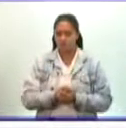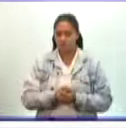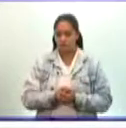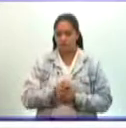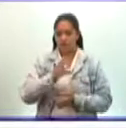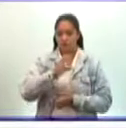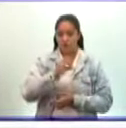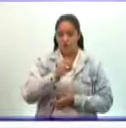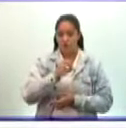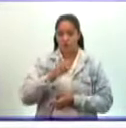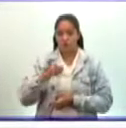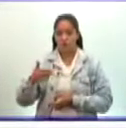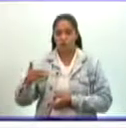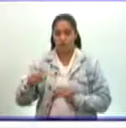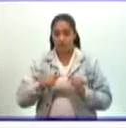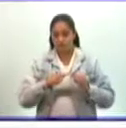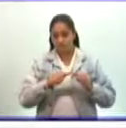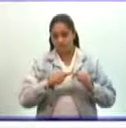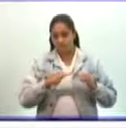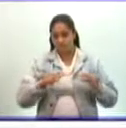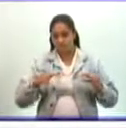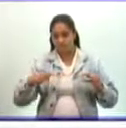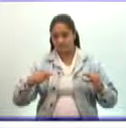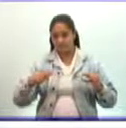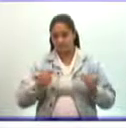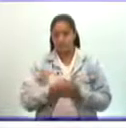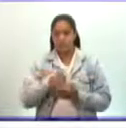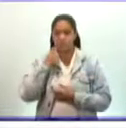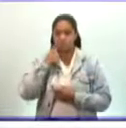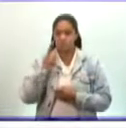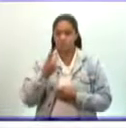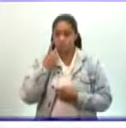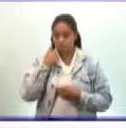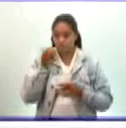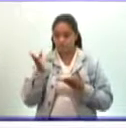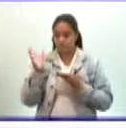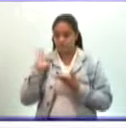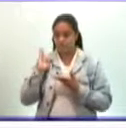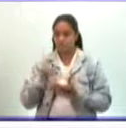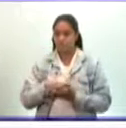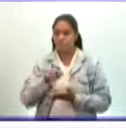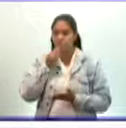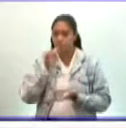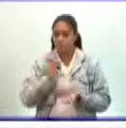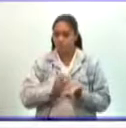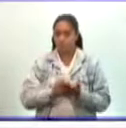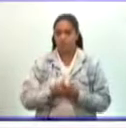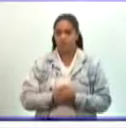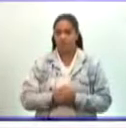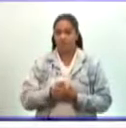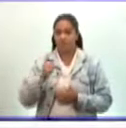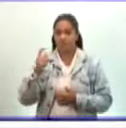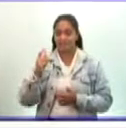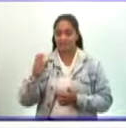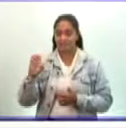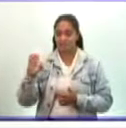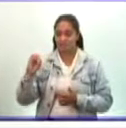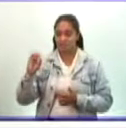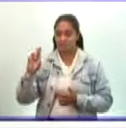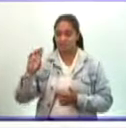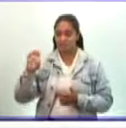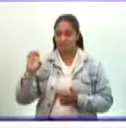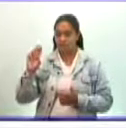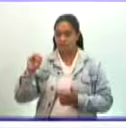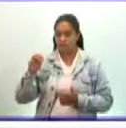OD. Observemos entonces si podemos aplicar el teorema de las transversales, si